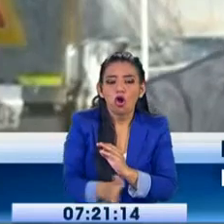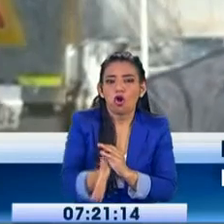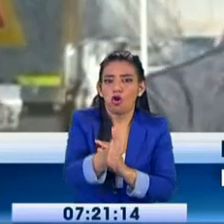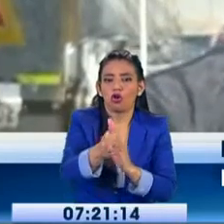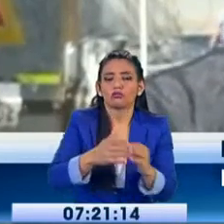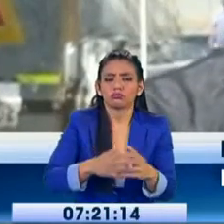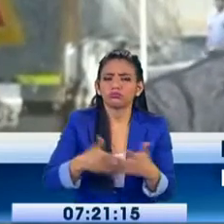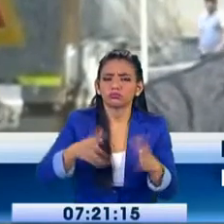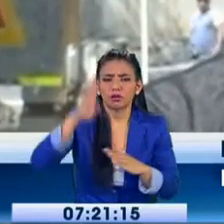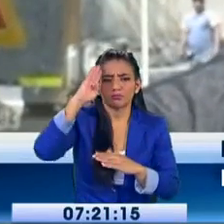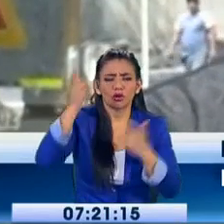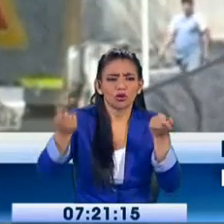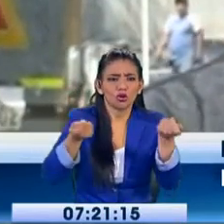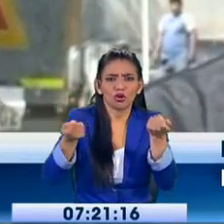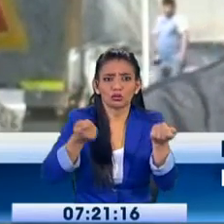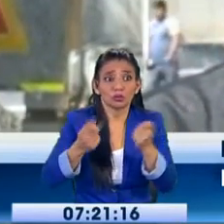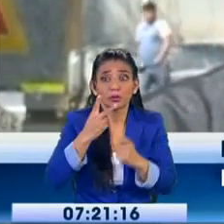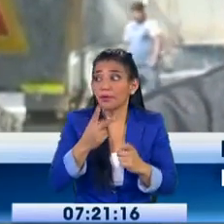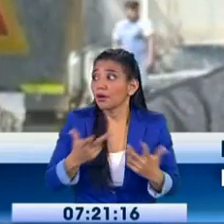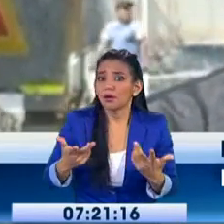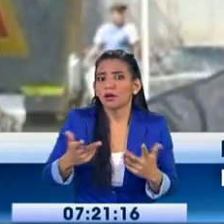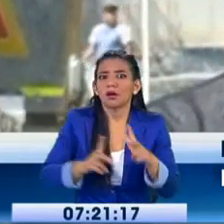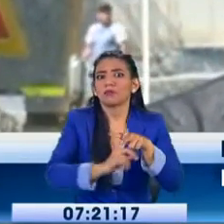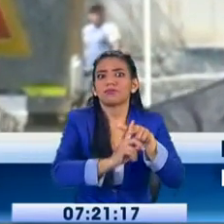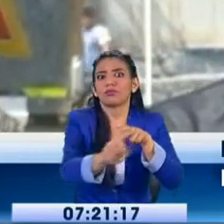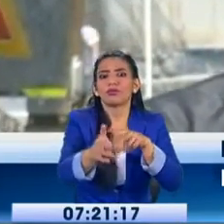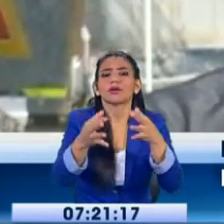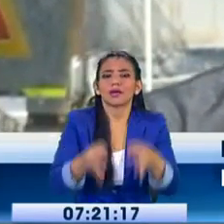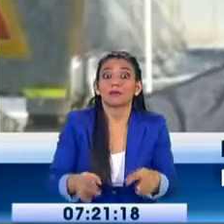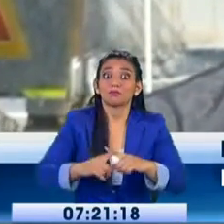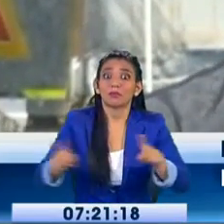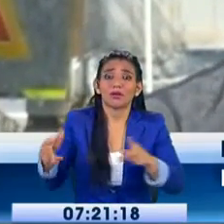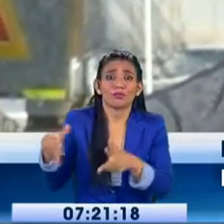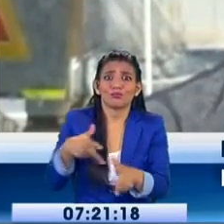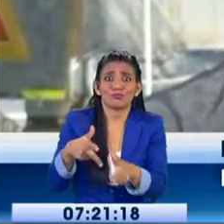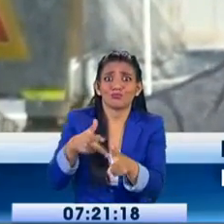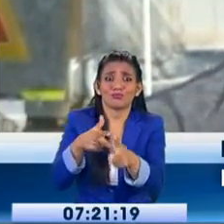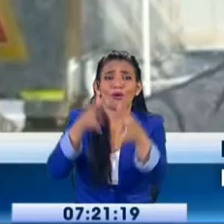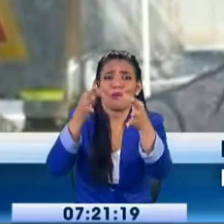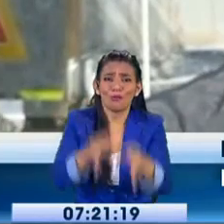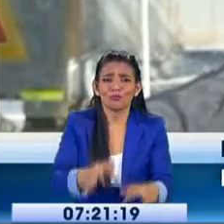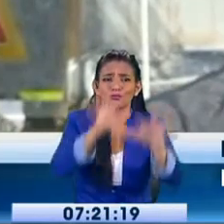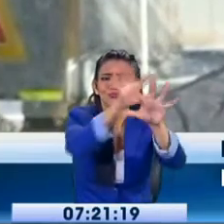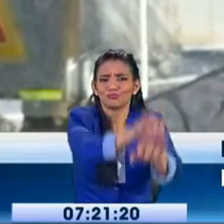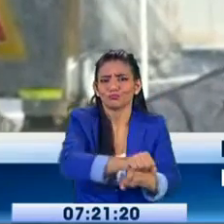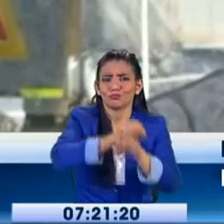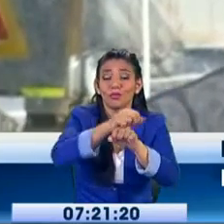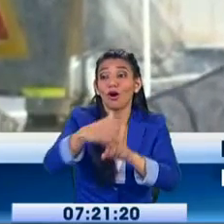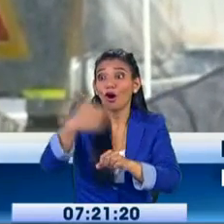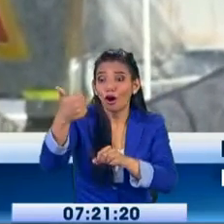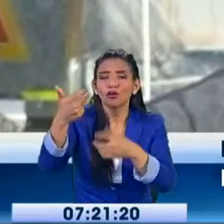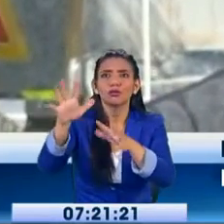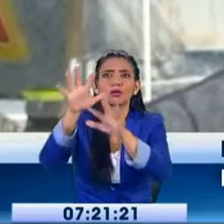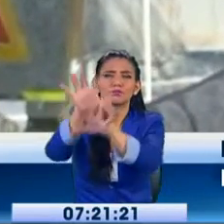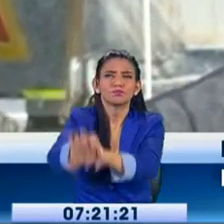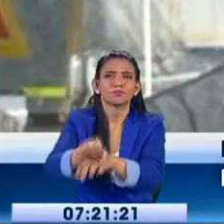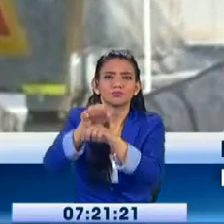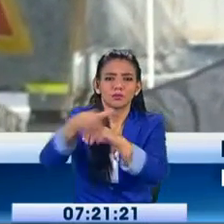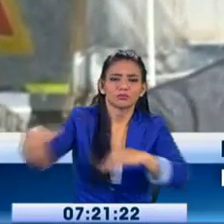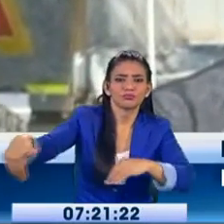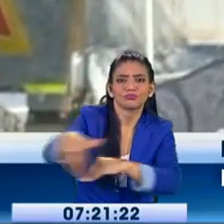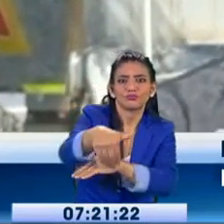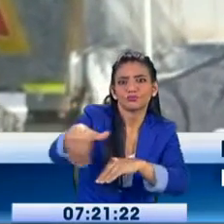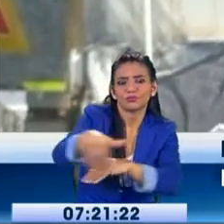policial, intentaron darse a la fuga, por tal razón se les cogió pasando el retiro, el otro vehículo se les cogió en el